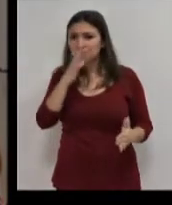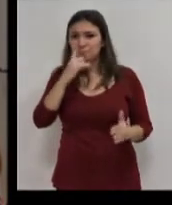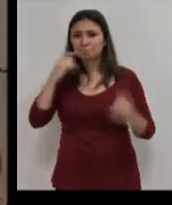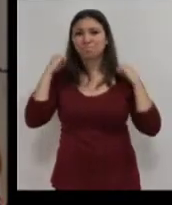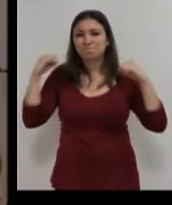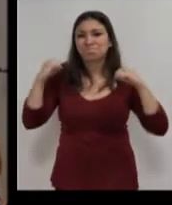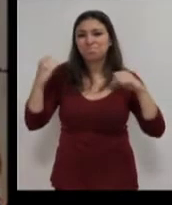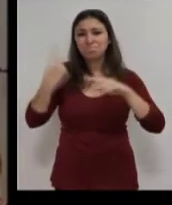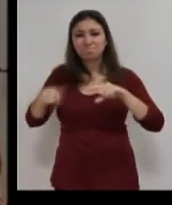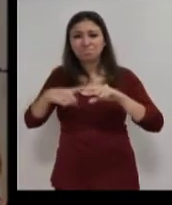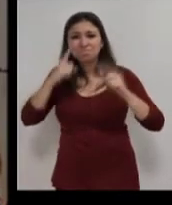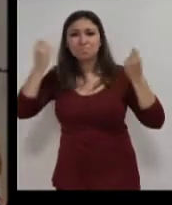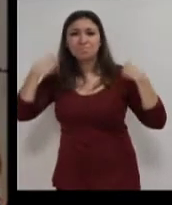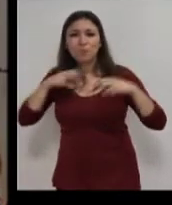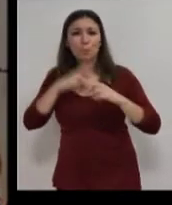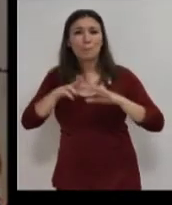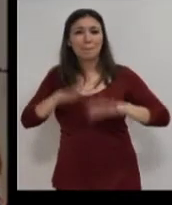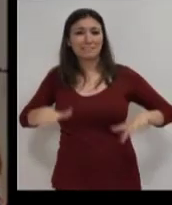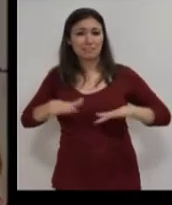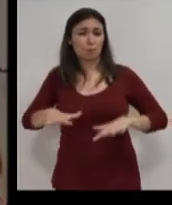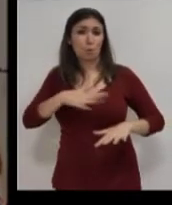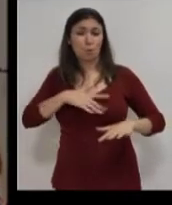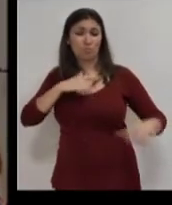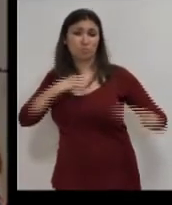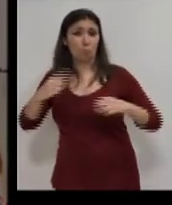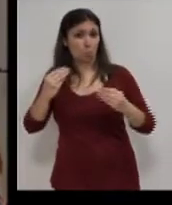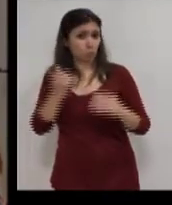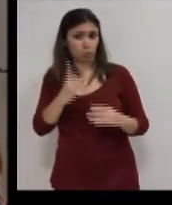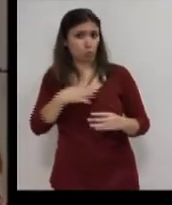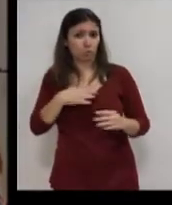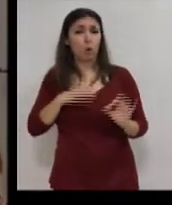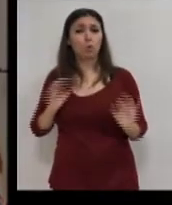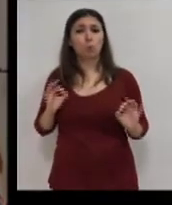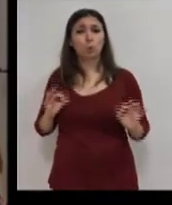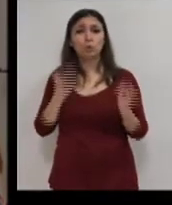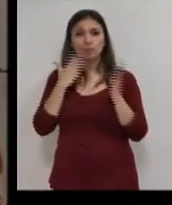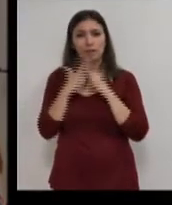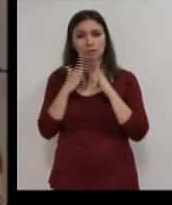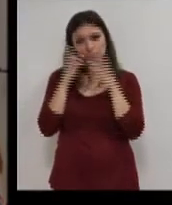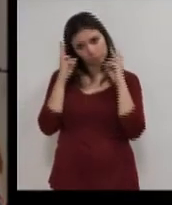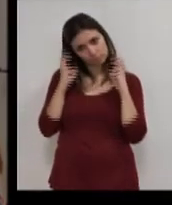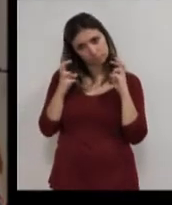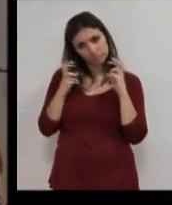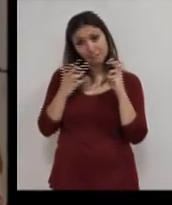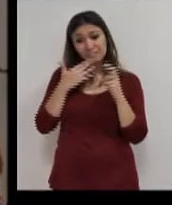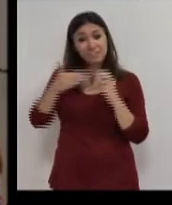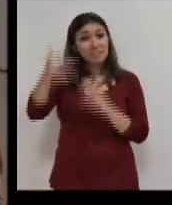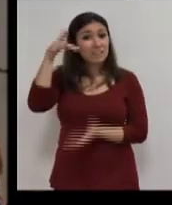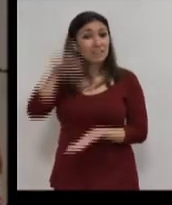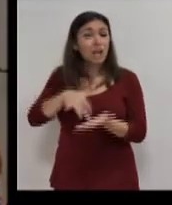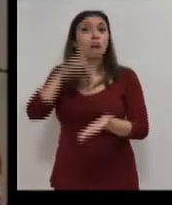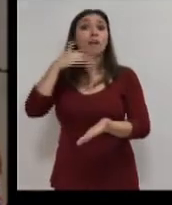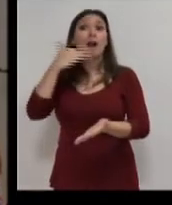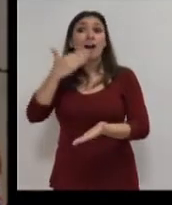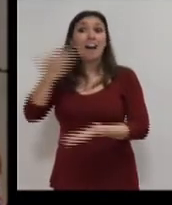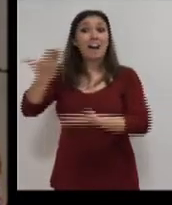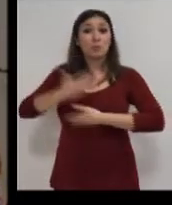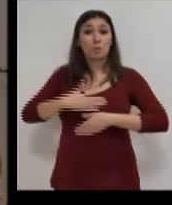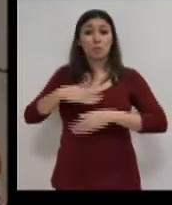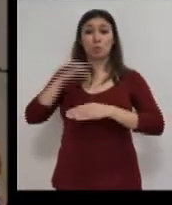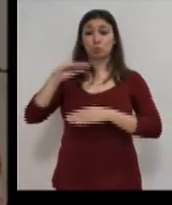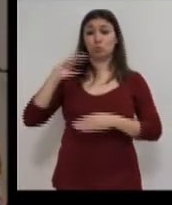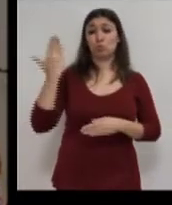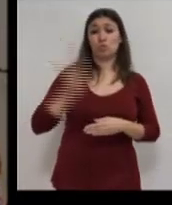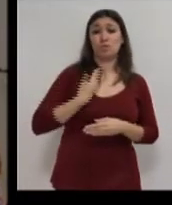un verdadero gimnasio en su casa para hacer movimientos pasivos, etcétera. Eso no ha llegado, está esperando. Pero es que si un día llegara, es